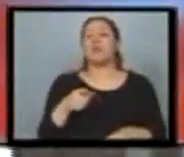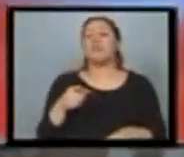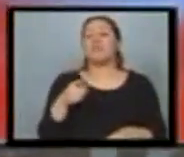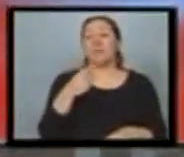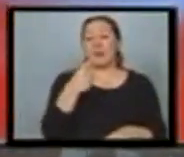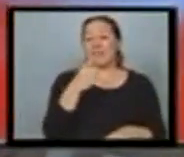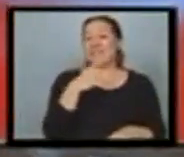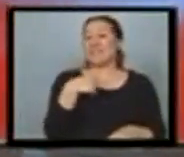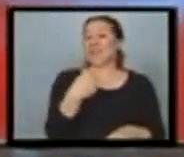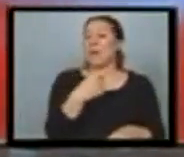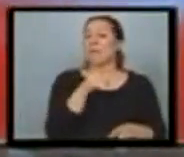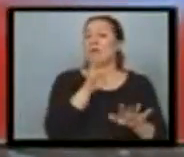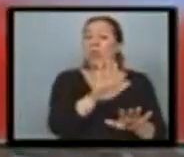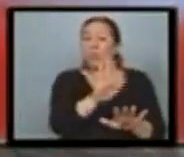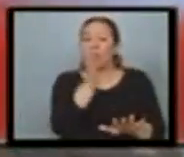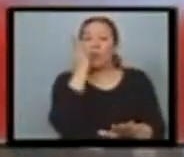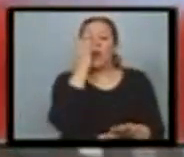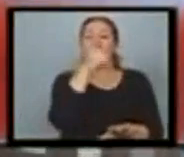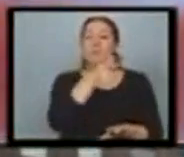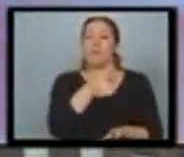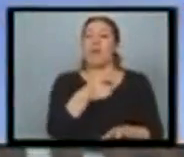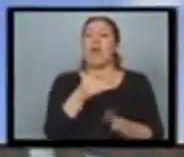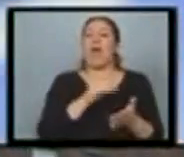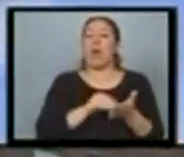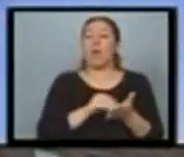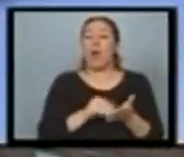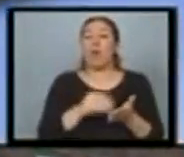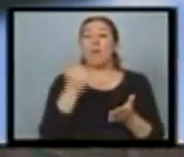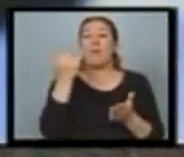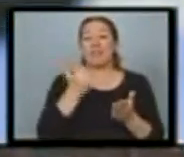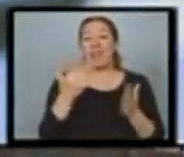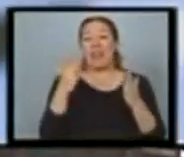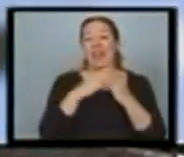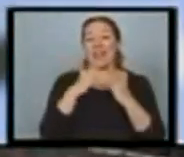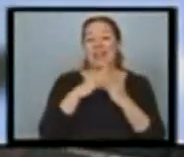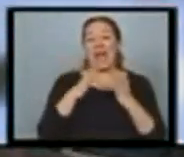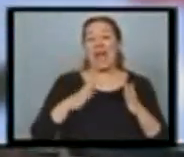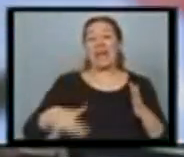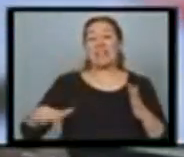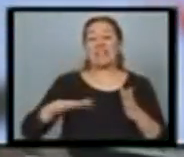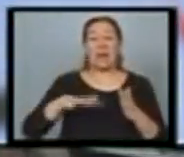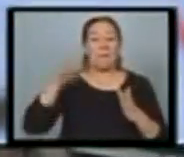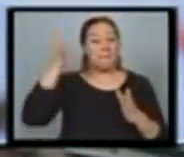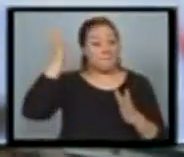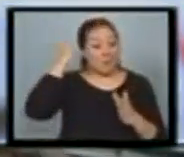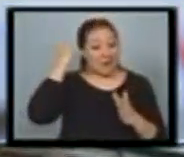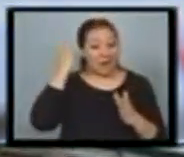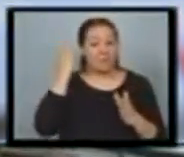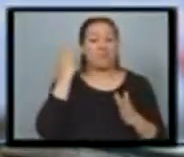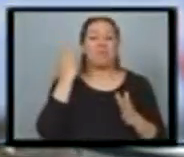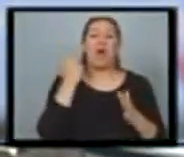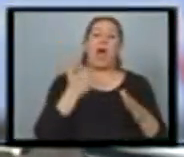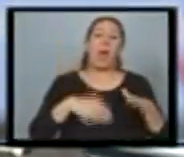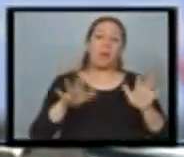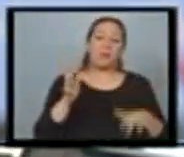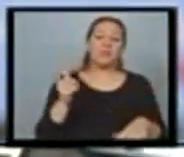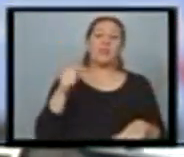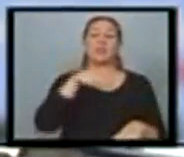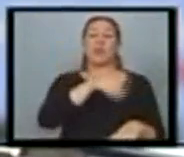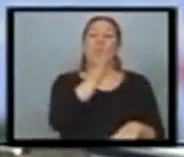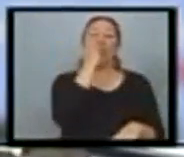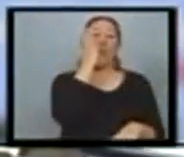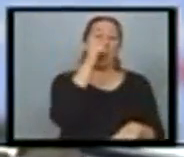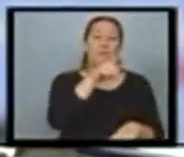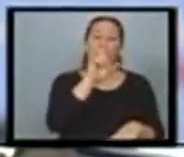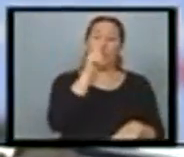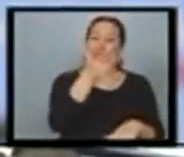vivir Fernando Burlando, porque él, además de tener una casa en el barrio porteño de Palermo, de vez en cuando duerme aquí en este